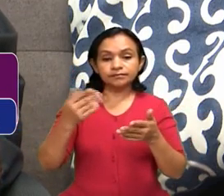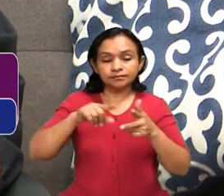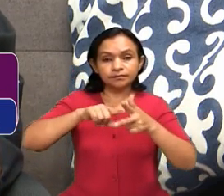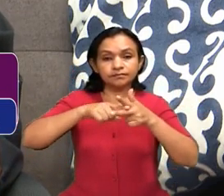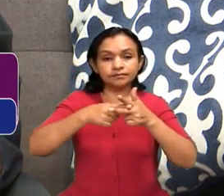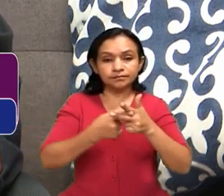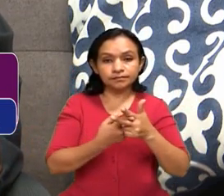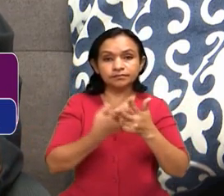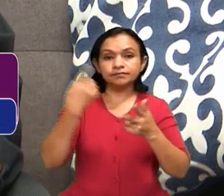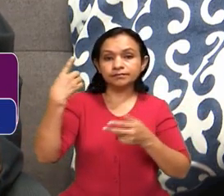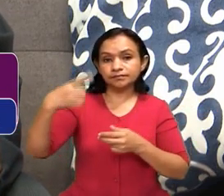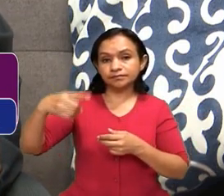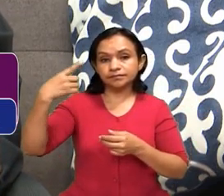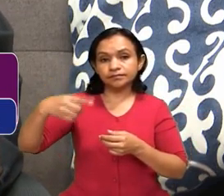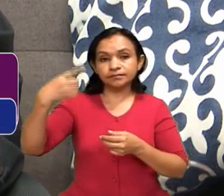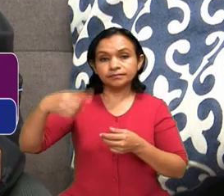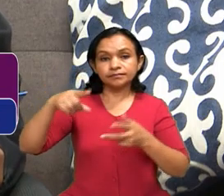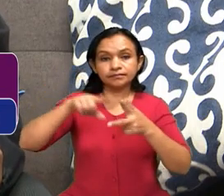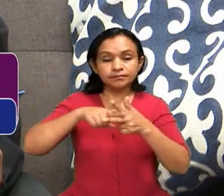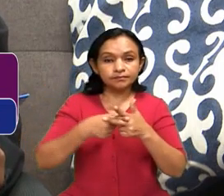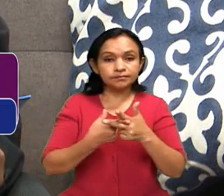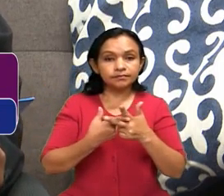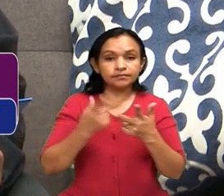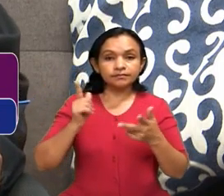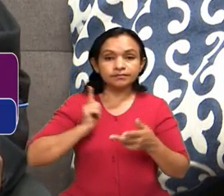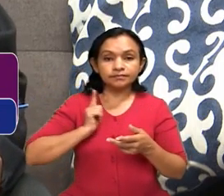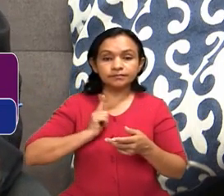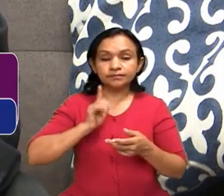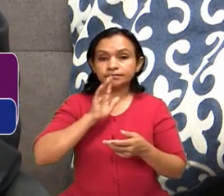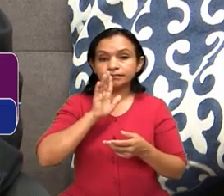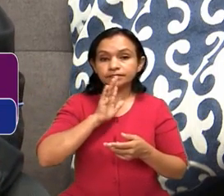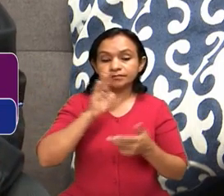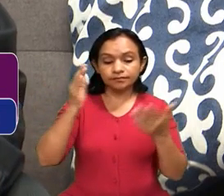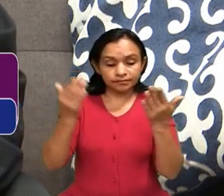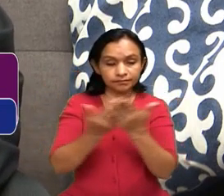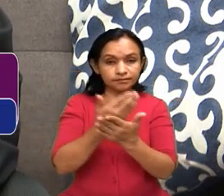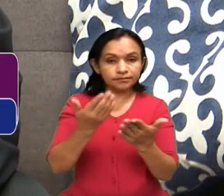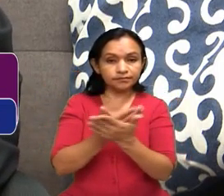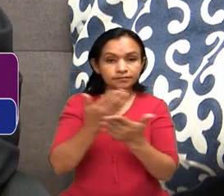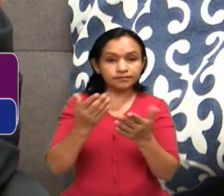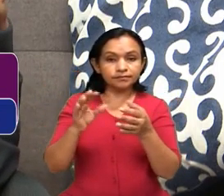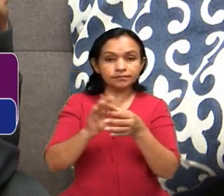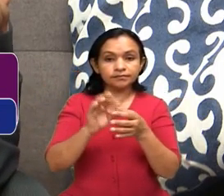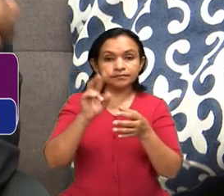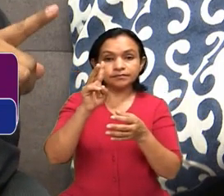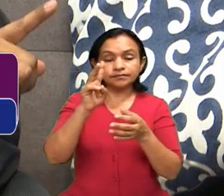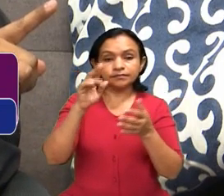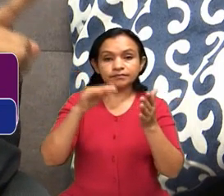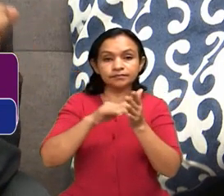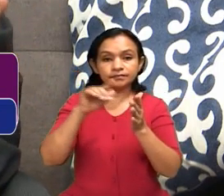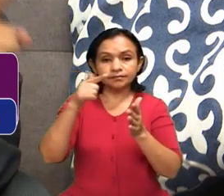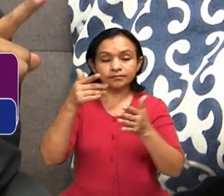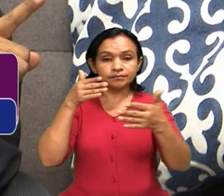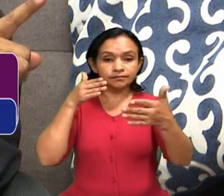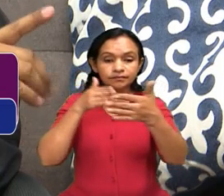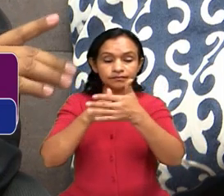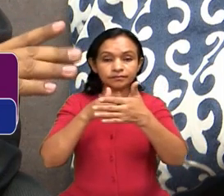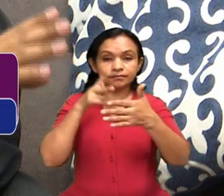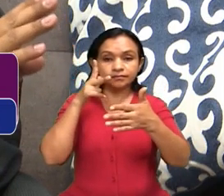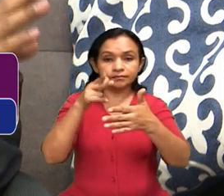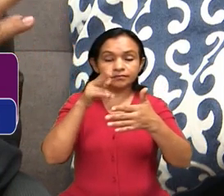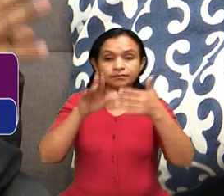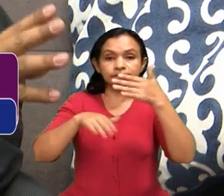de restitución de derechos, me refiero a la nueva etapa de la revolución en el año 2007. Tenemos que hacer una pausa, pero al volver quisiera